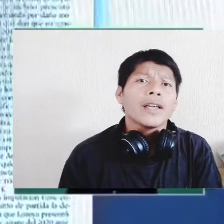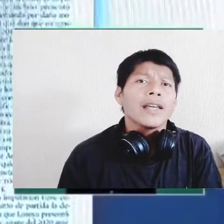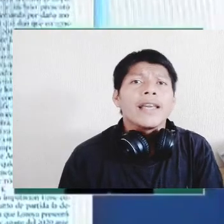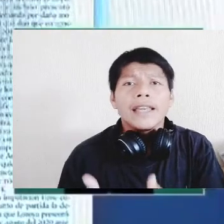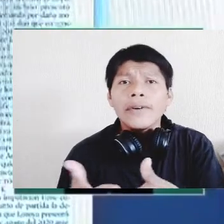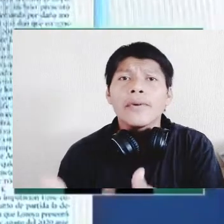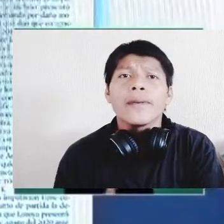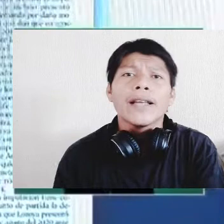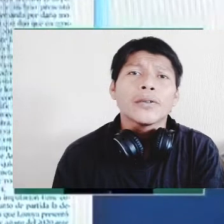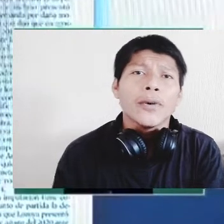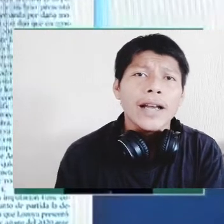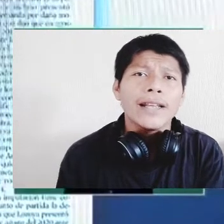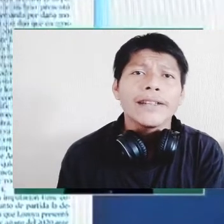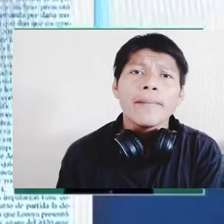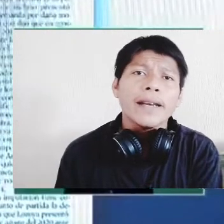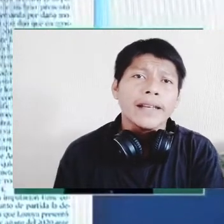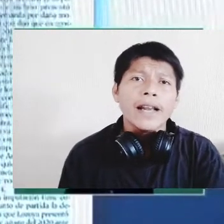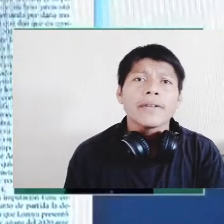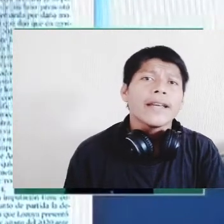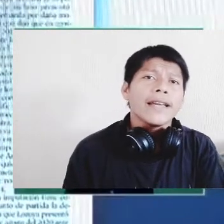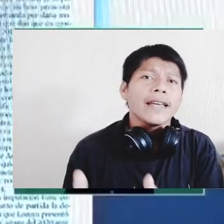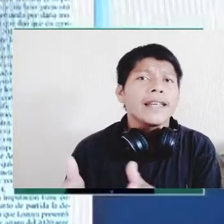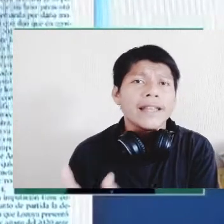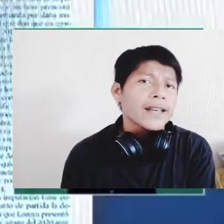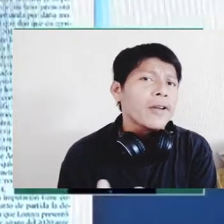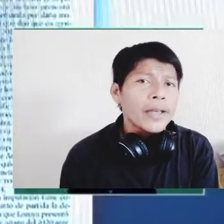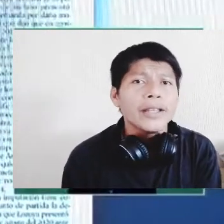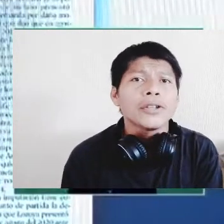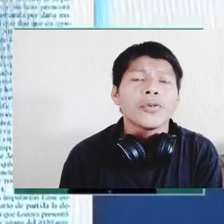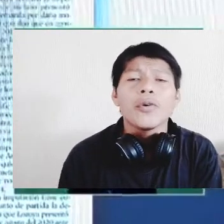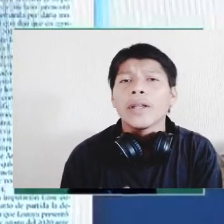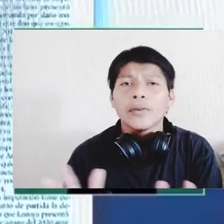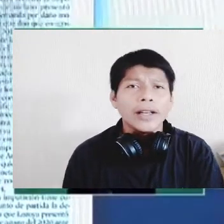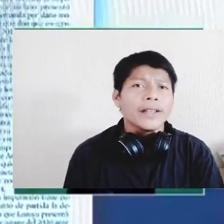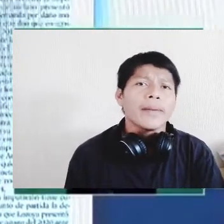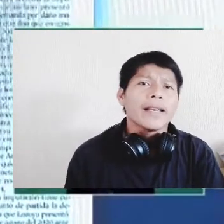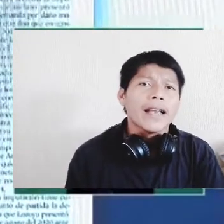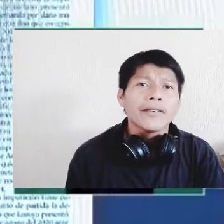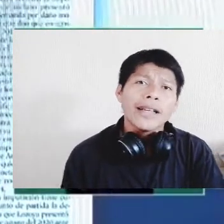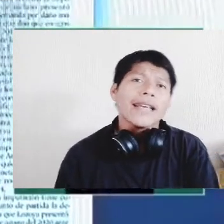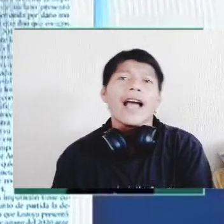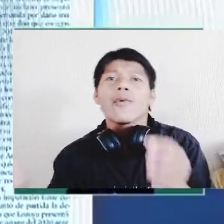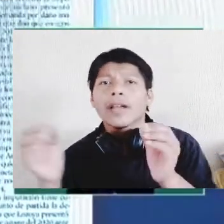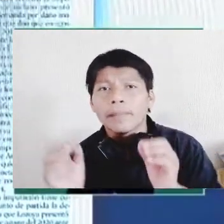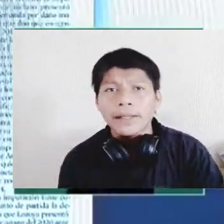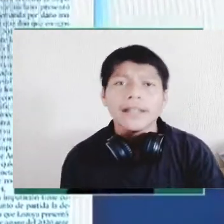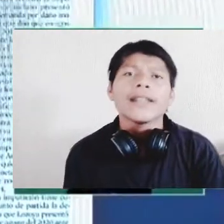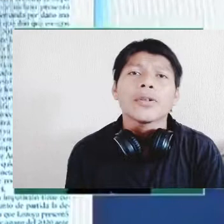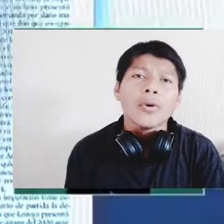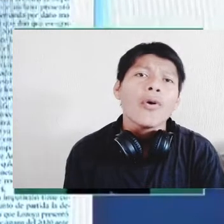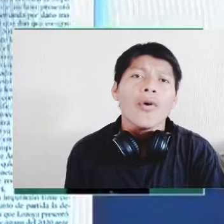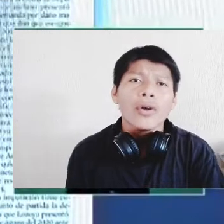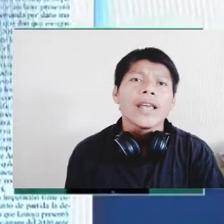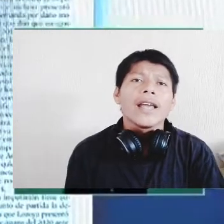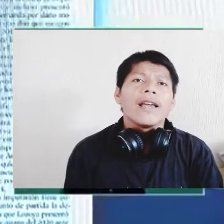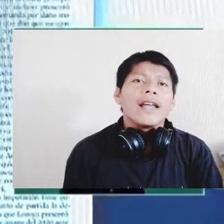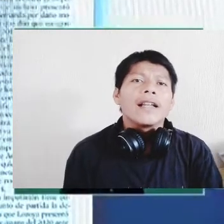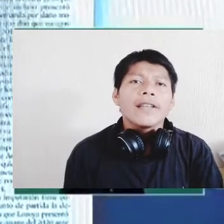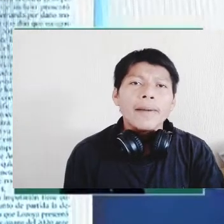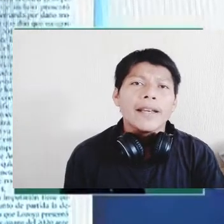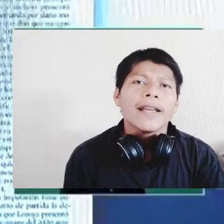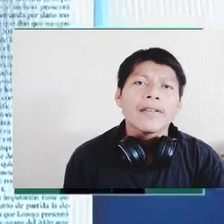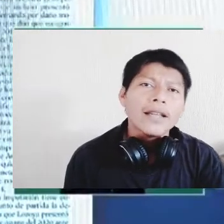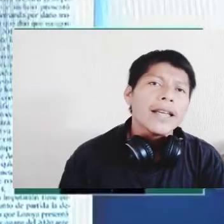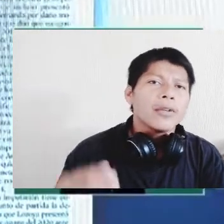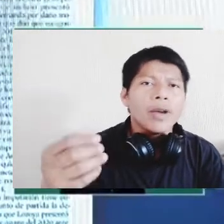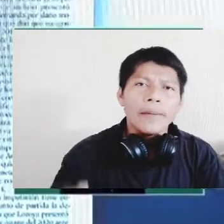videos porque iba a volver a tocar el tema de Ricardo Anaya, y ayer lo había dicho, no voy a tocar el tema de Ricardo Anaya, aunque el presidente tocó hoy el